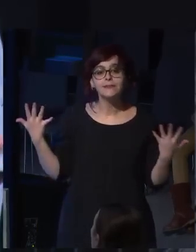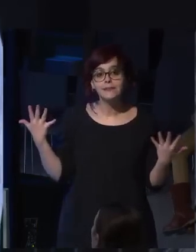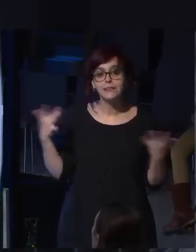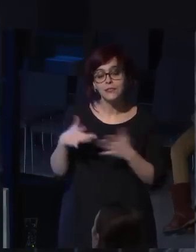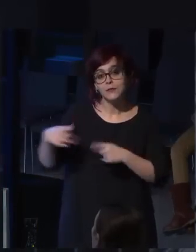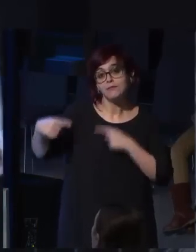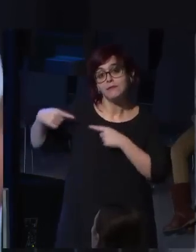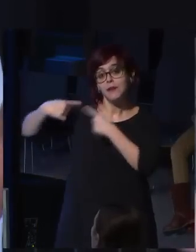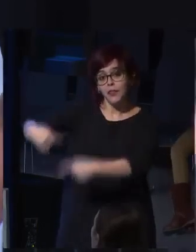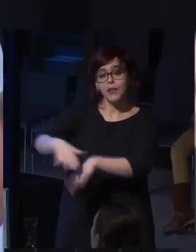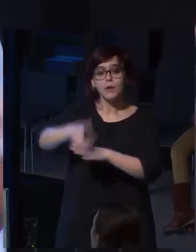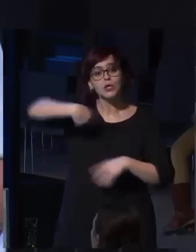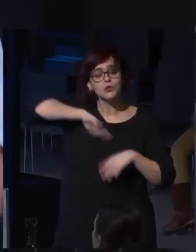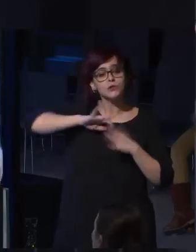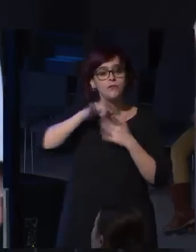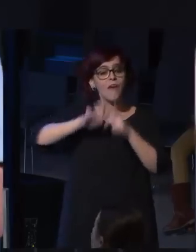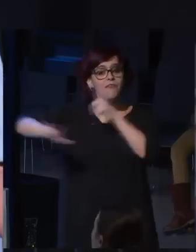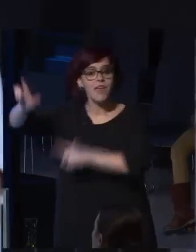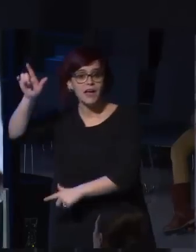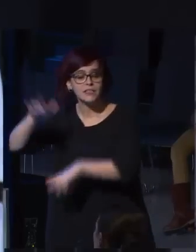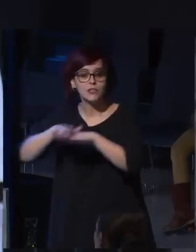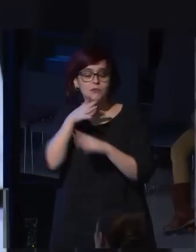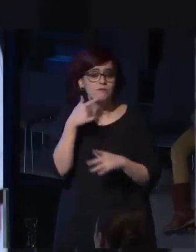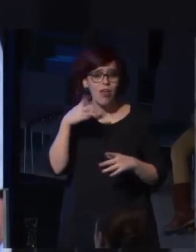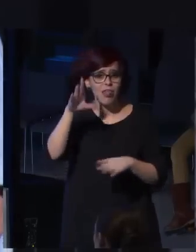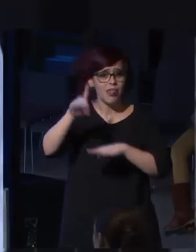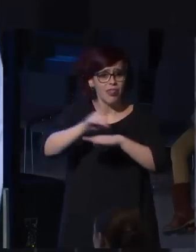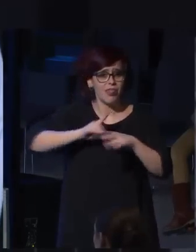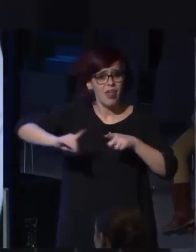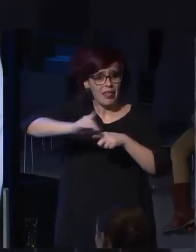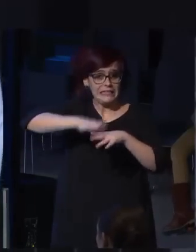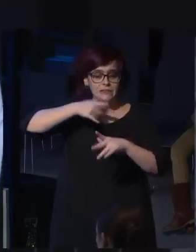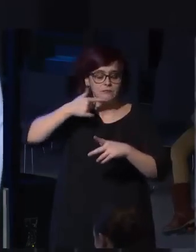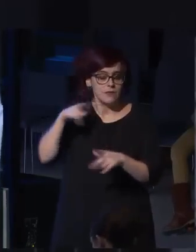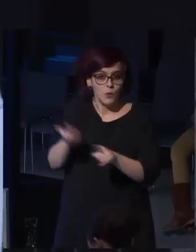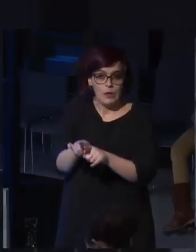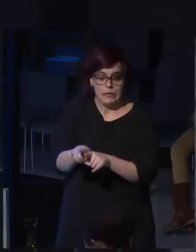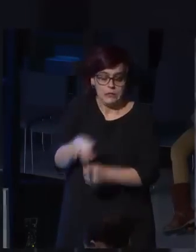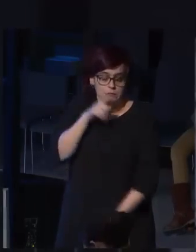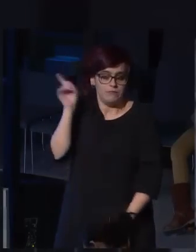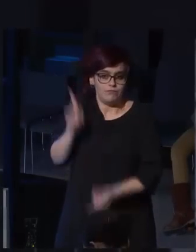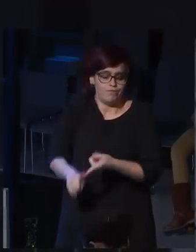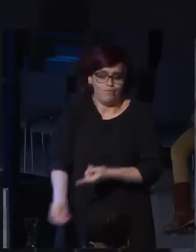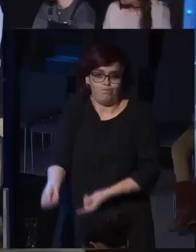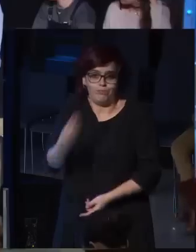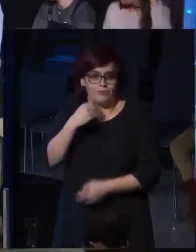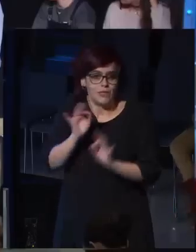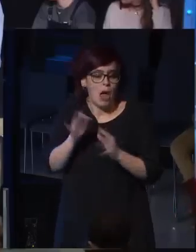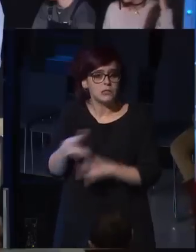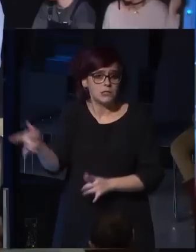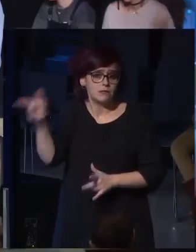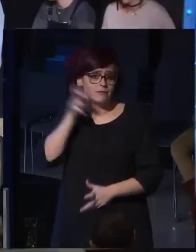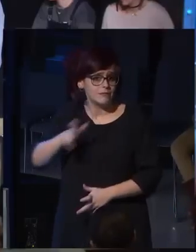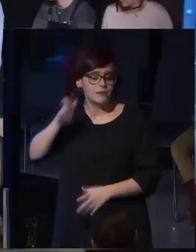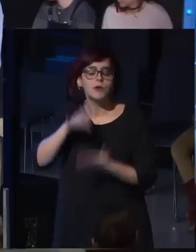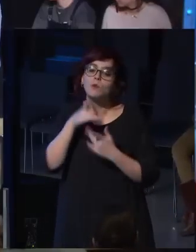una tradición, o sea, nosotras cada vez que nos vamos de viaje nos comemos los CDs enteros, entonces es un poco como, no, o sea, nos